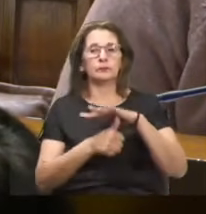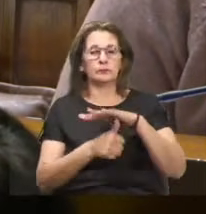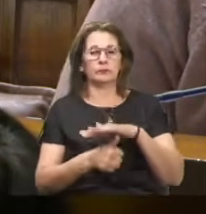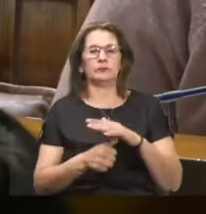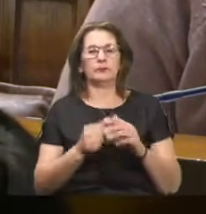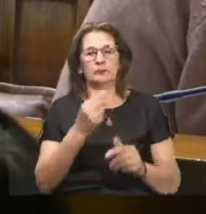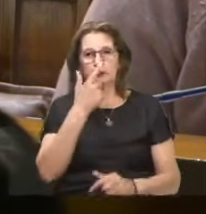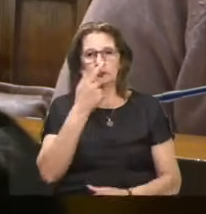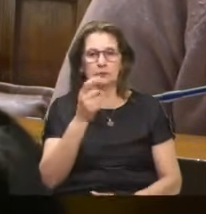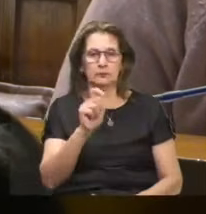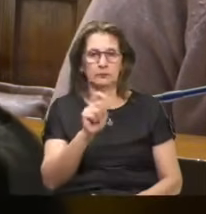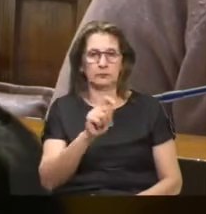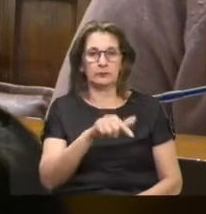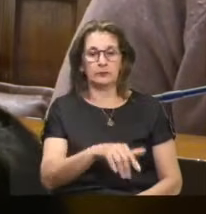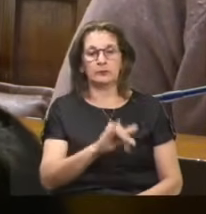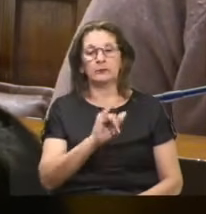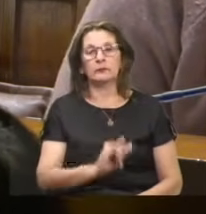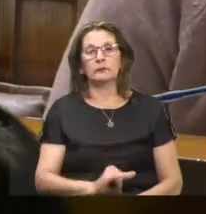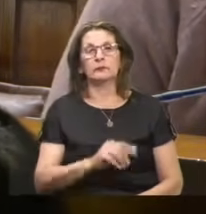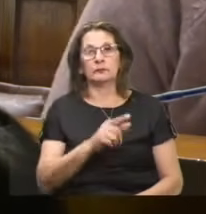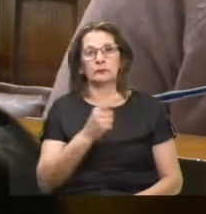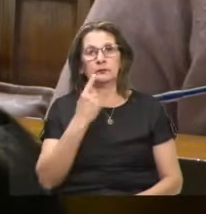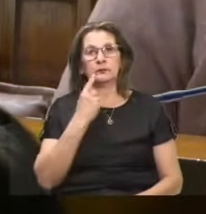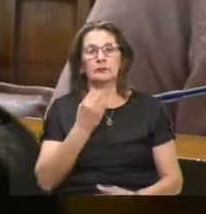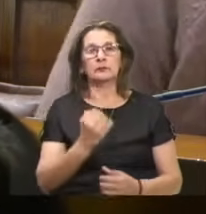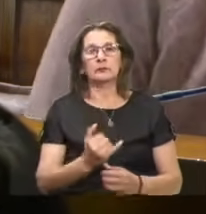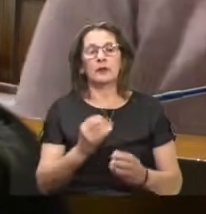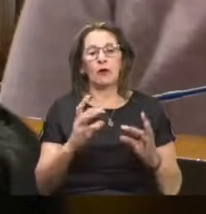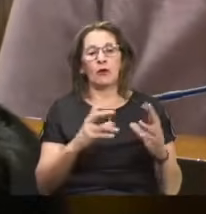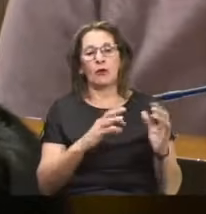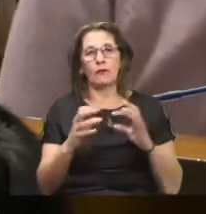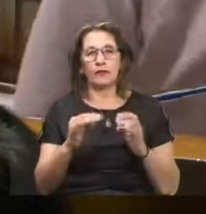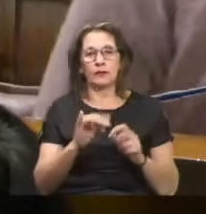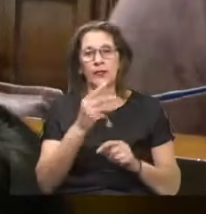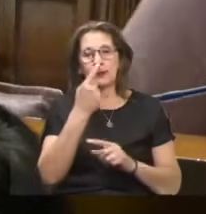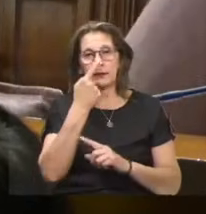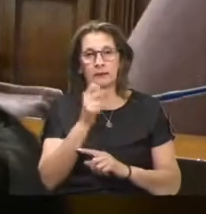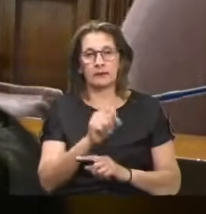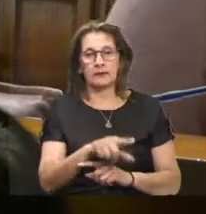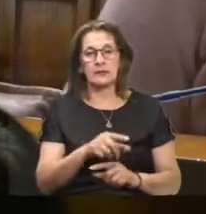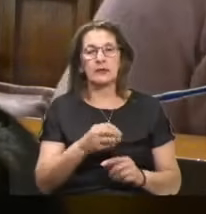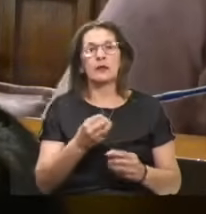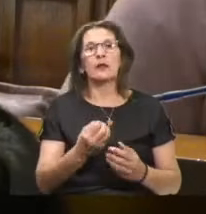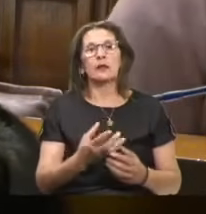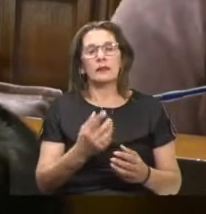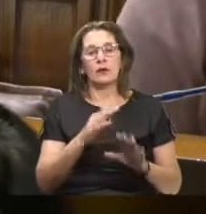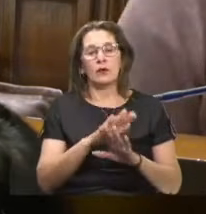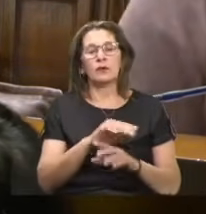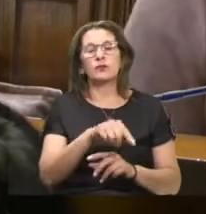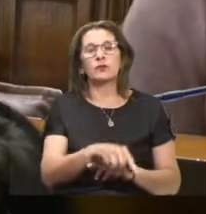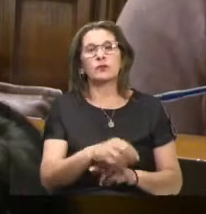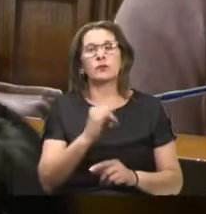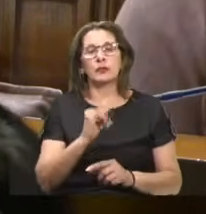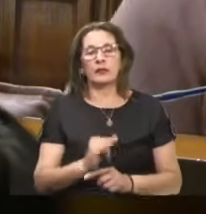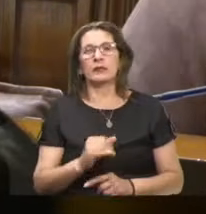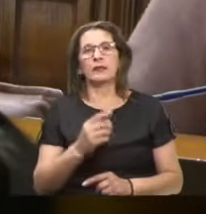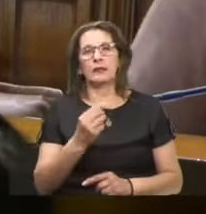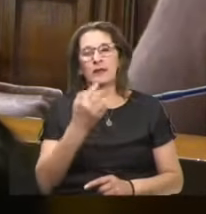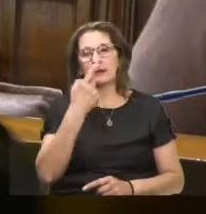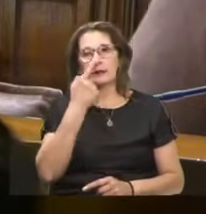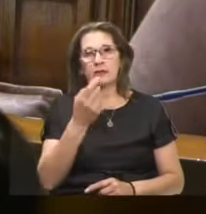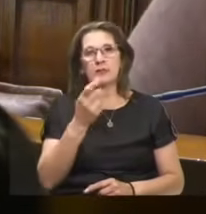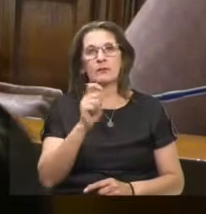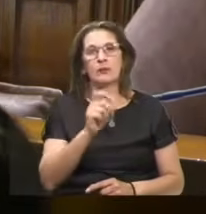público, evitando la generación de situaciones de conflicto de interés, de conjunción inconveniente del interés público o